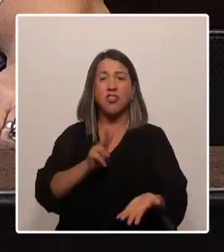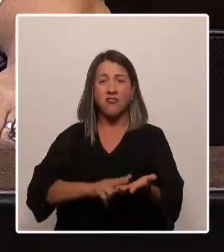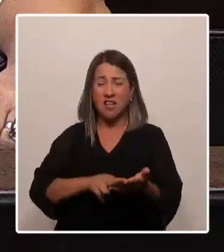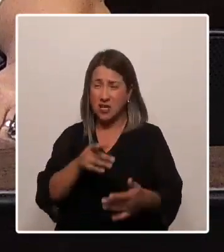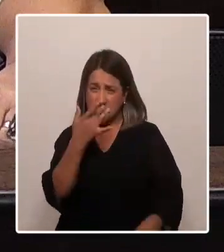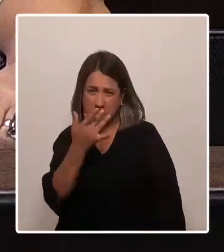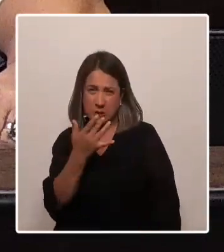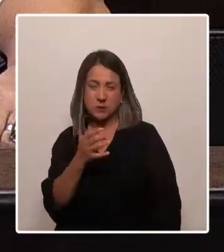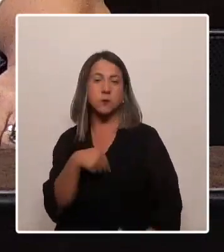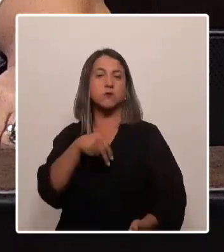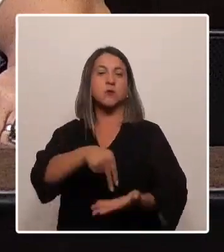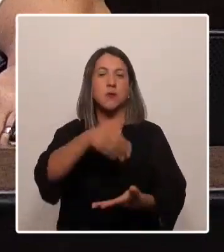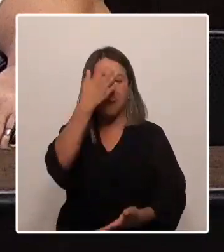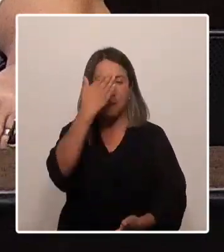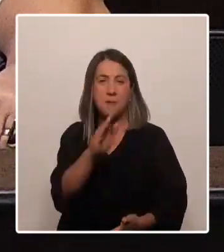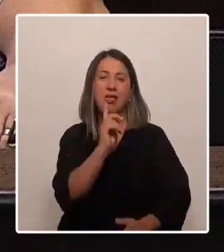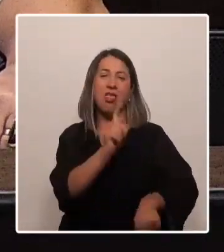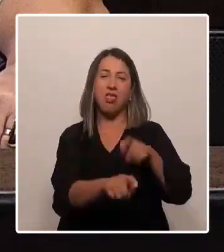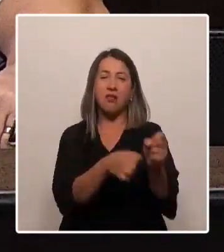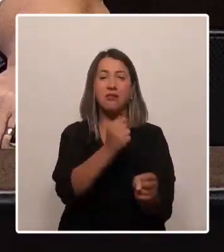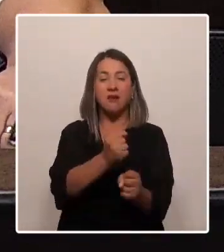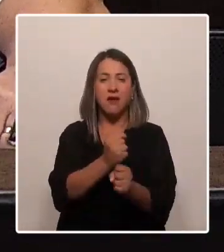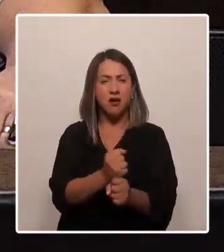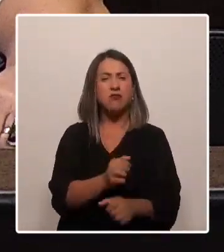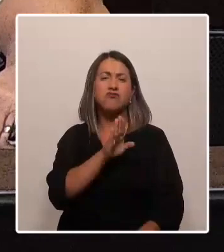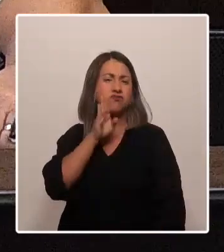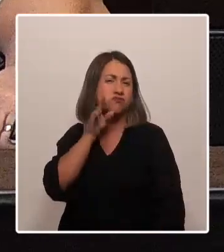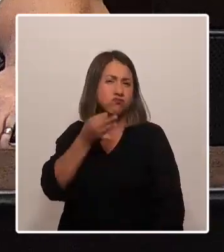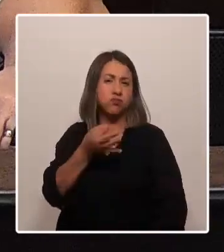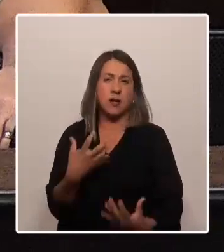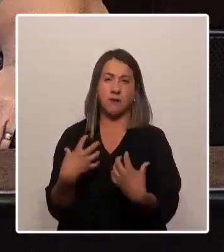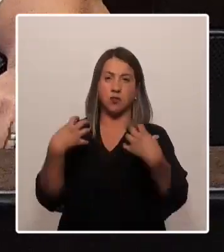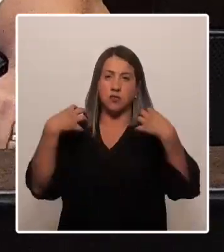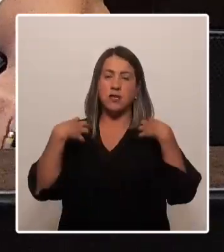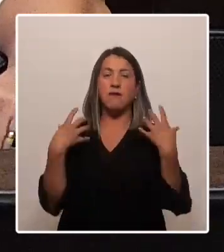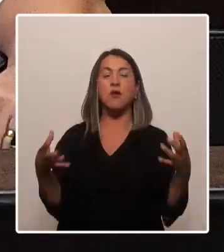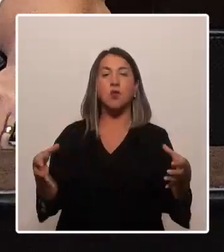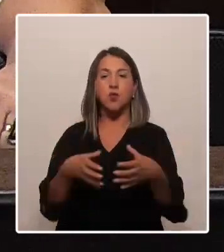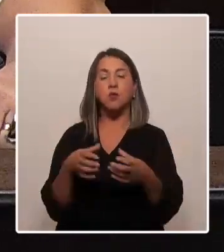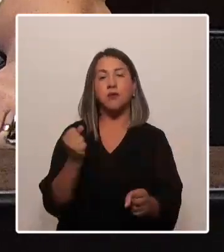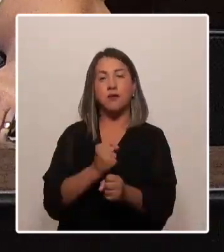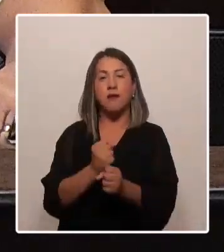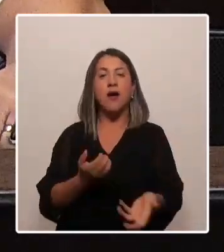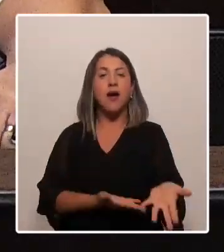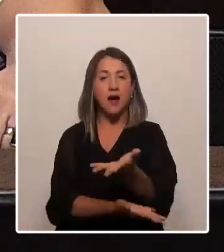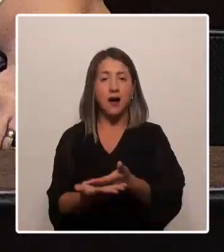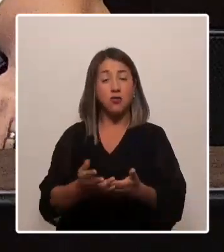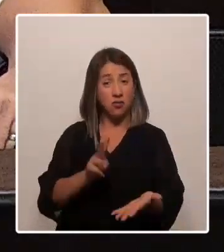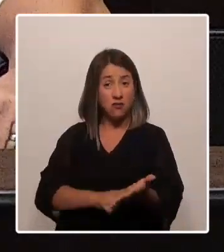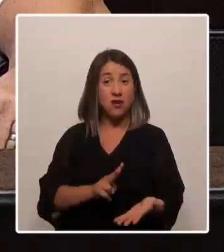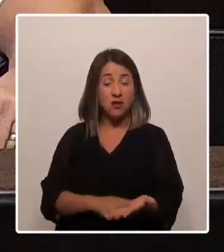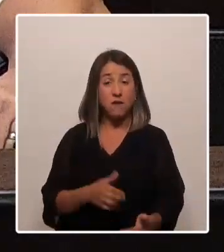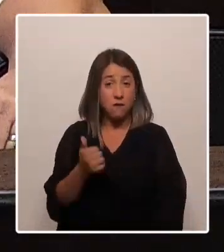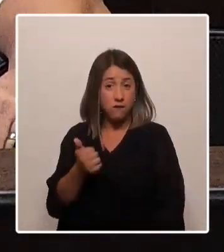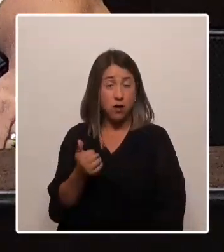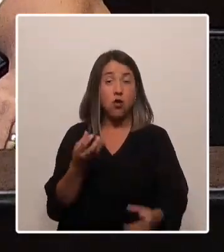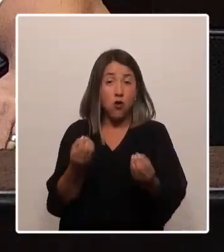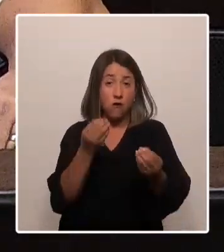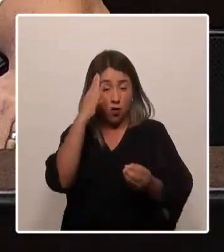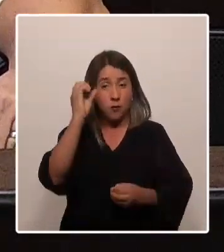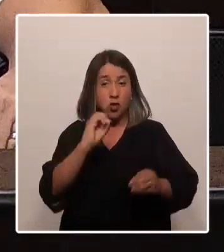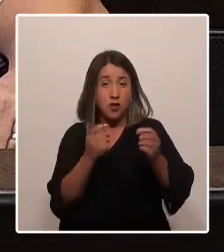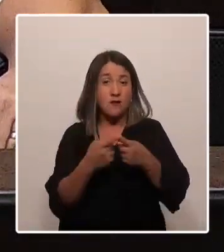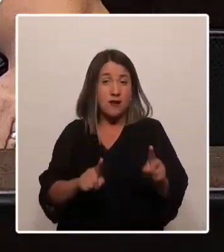país, desvirtuando un trabajo genuino, responsable, colectivo. Legítimo es que tengamos miradas distintas y este proceso